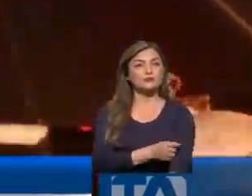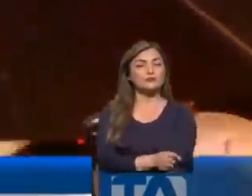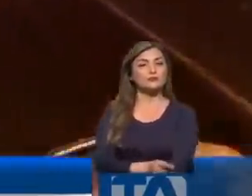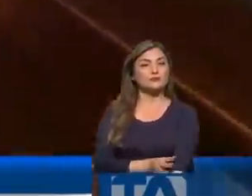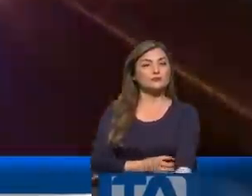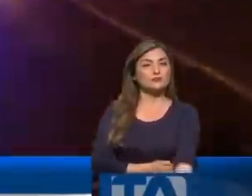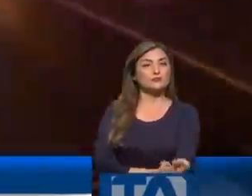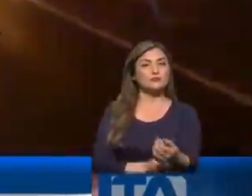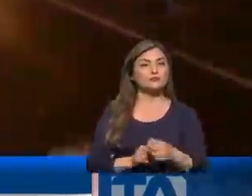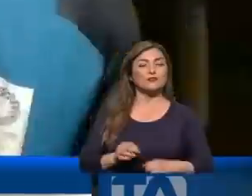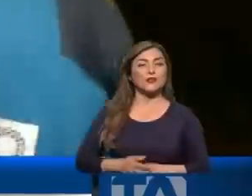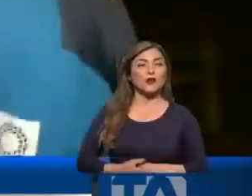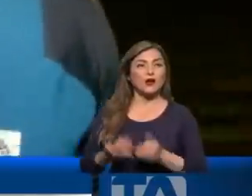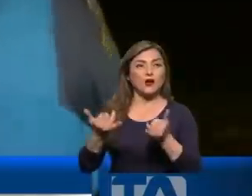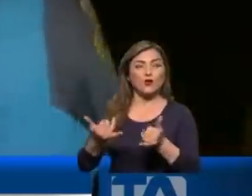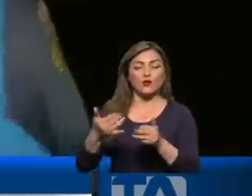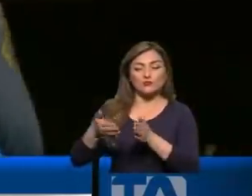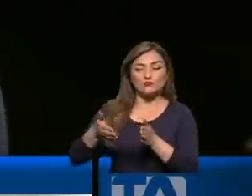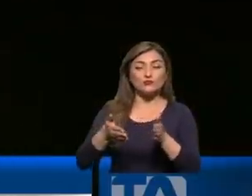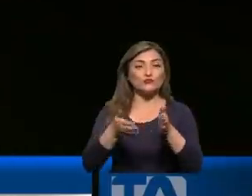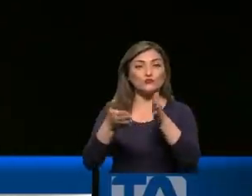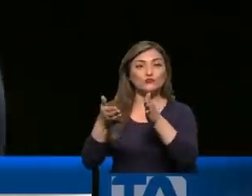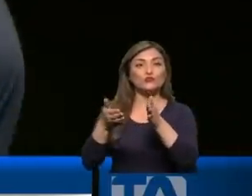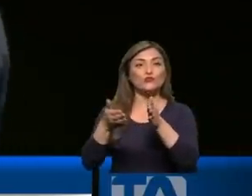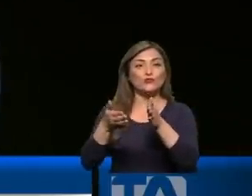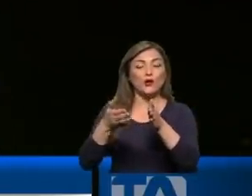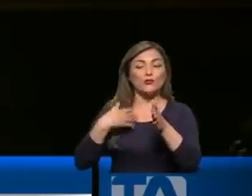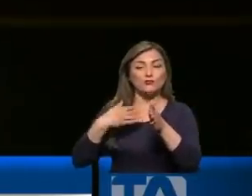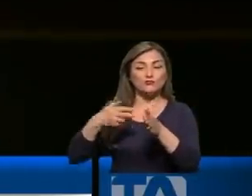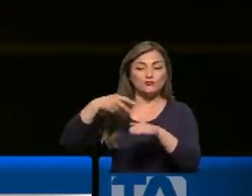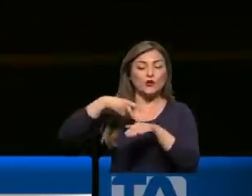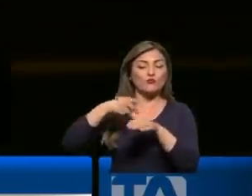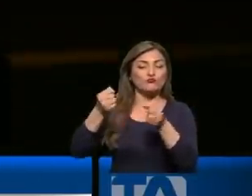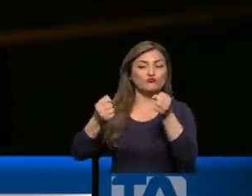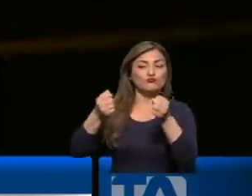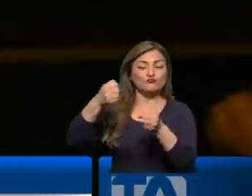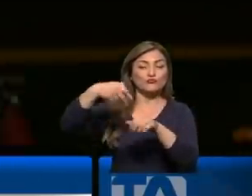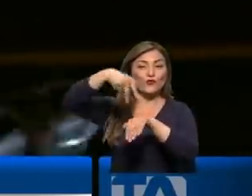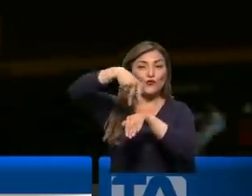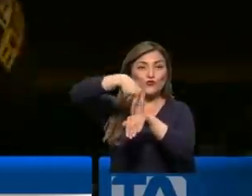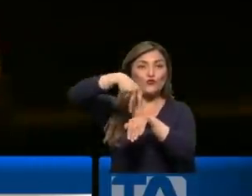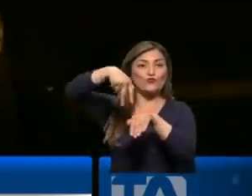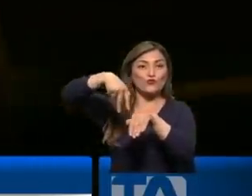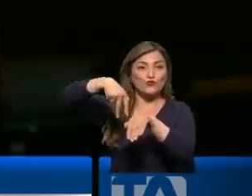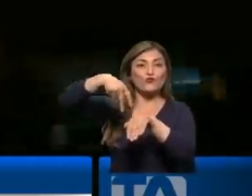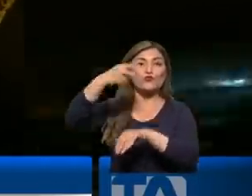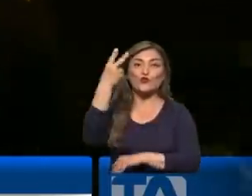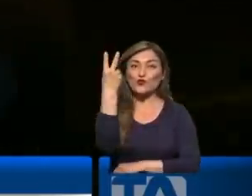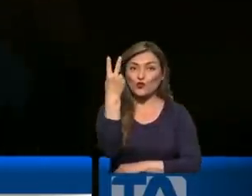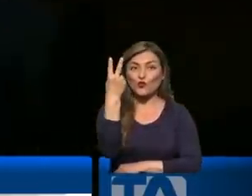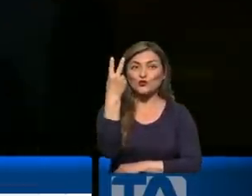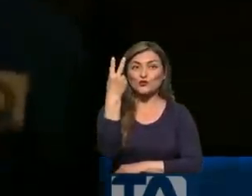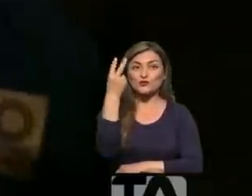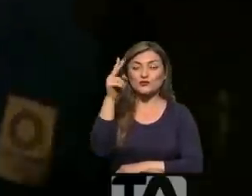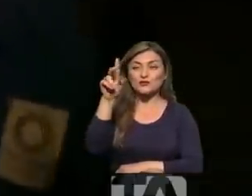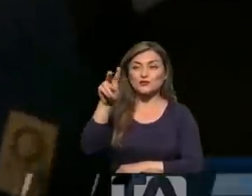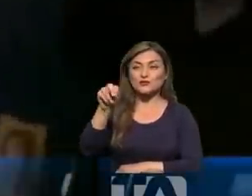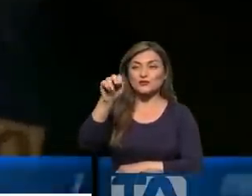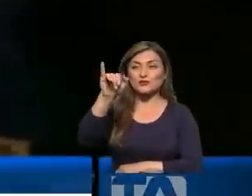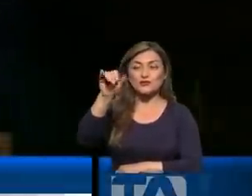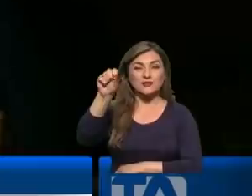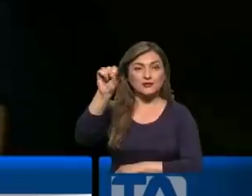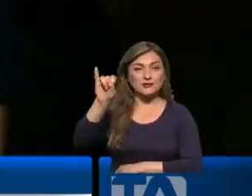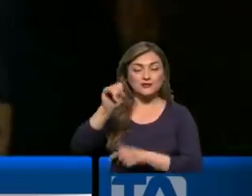de 2 horas y media ha llevado esta caravana que trae a Neysi Dajones, a Tamara Salazar